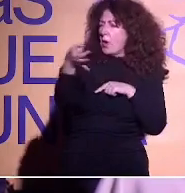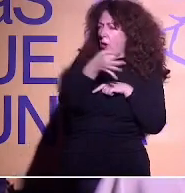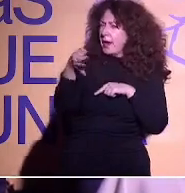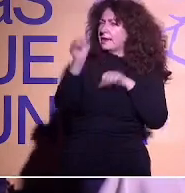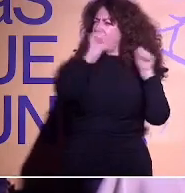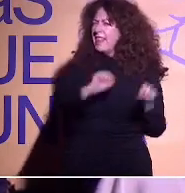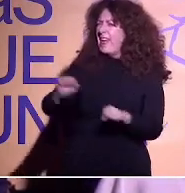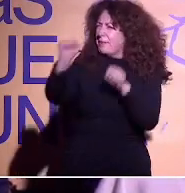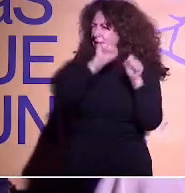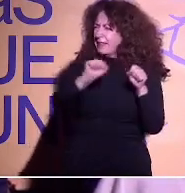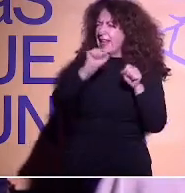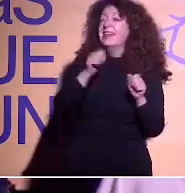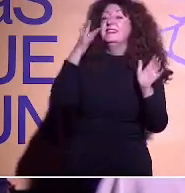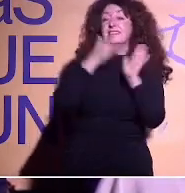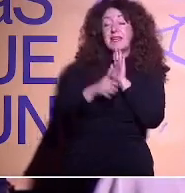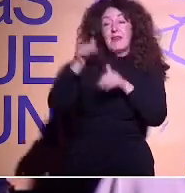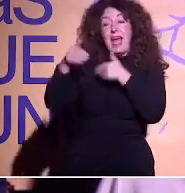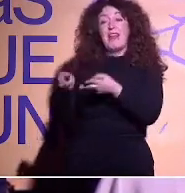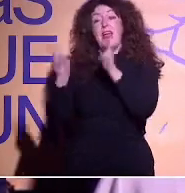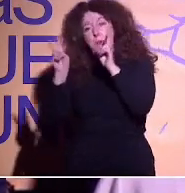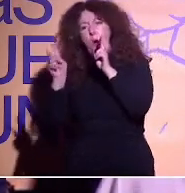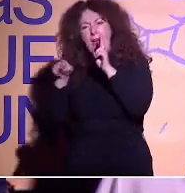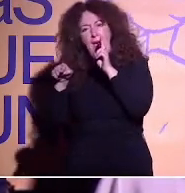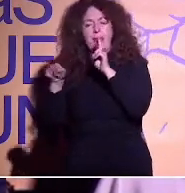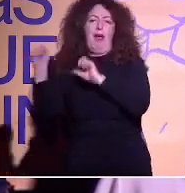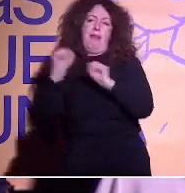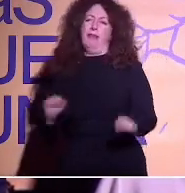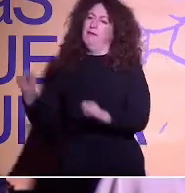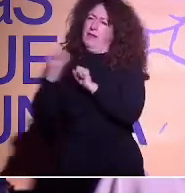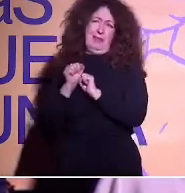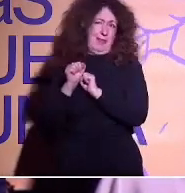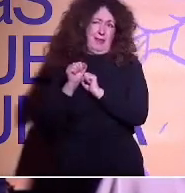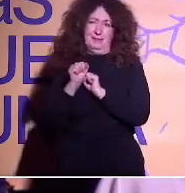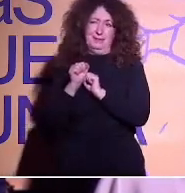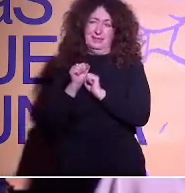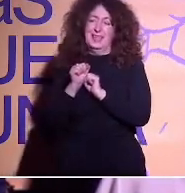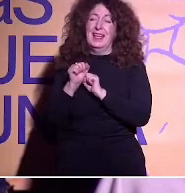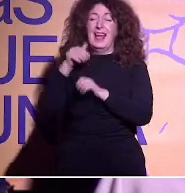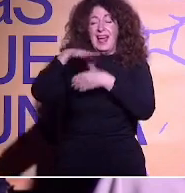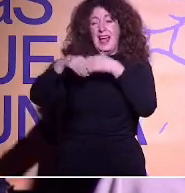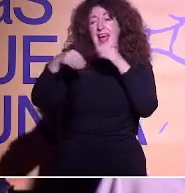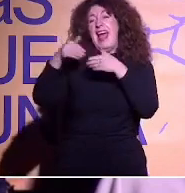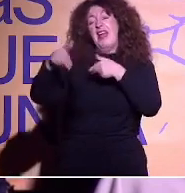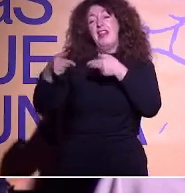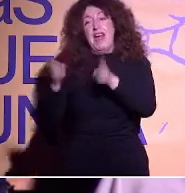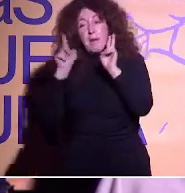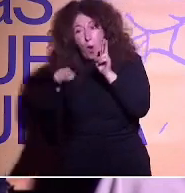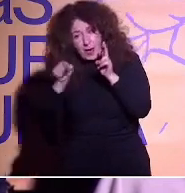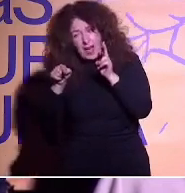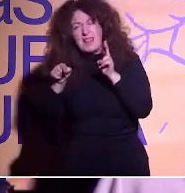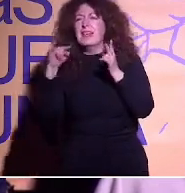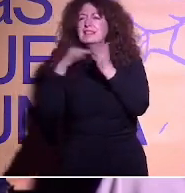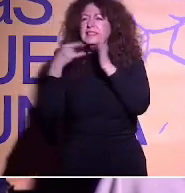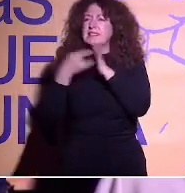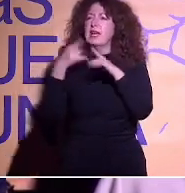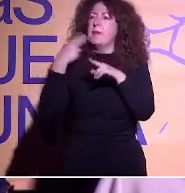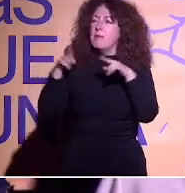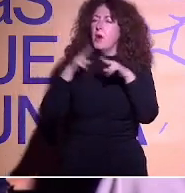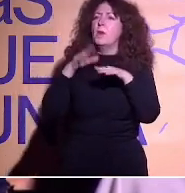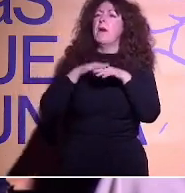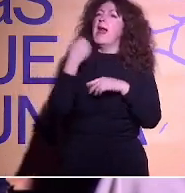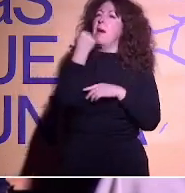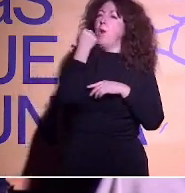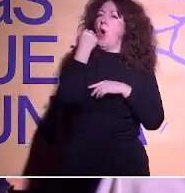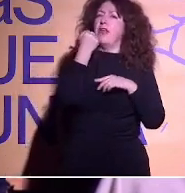defender más que nunca la democracia la democracia es ese sistema político que nos permite repartir el